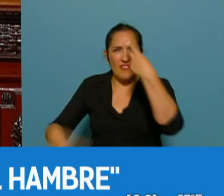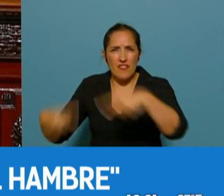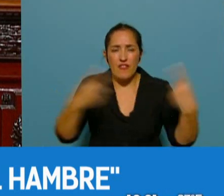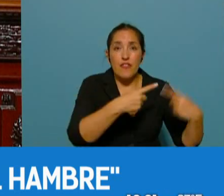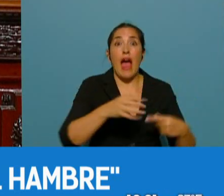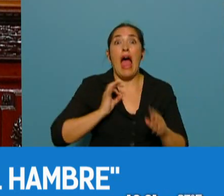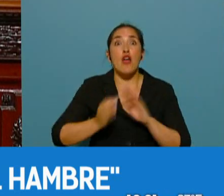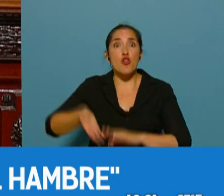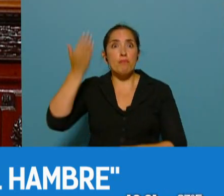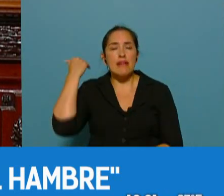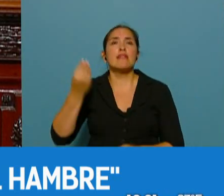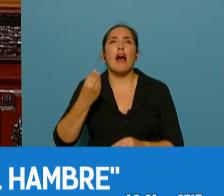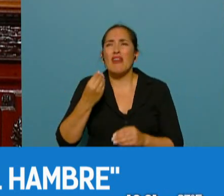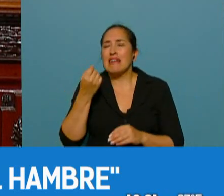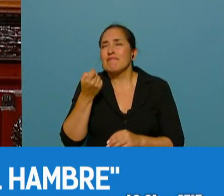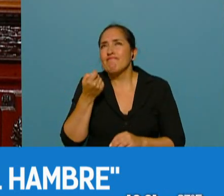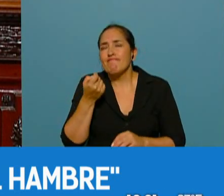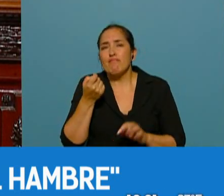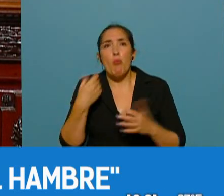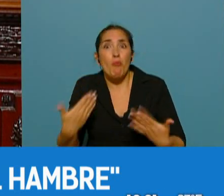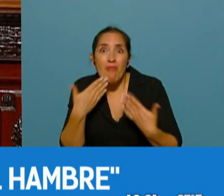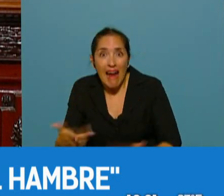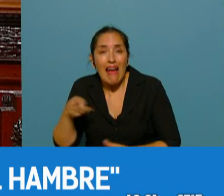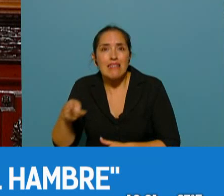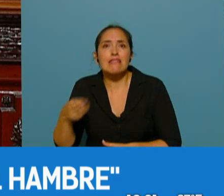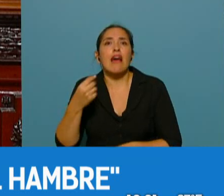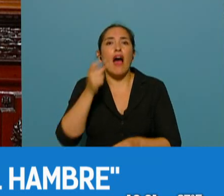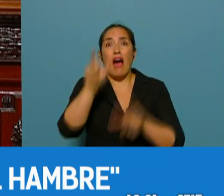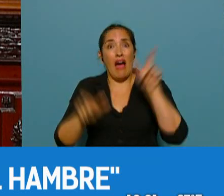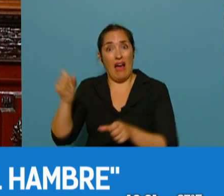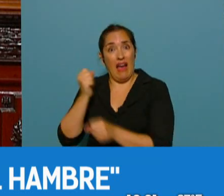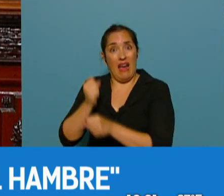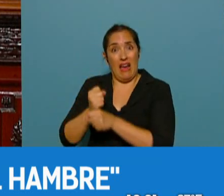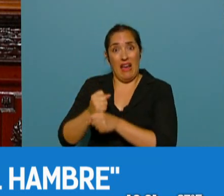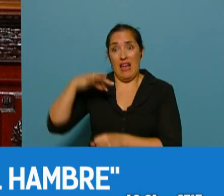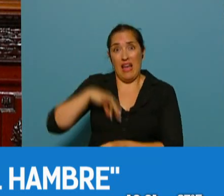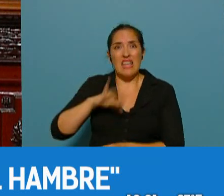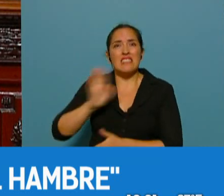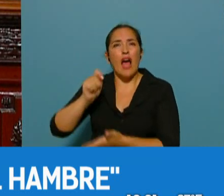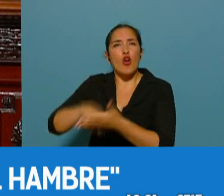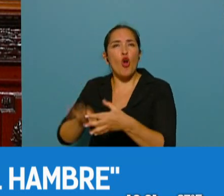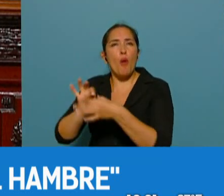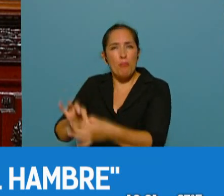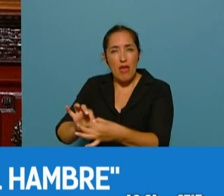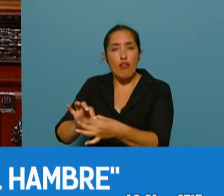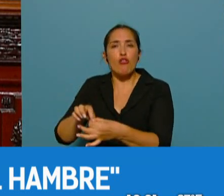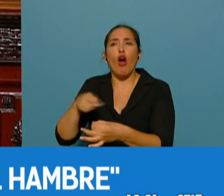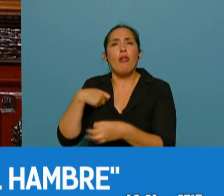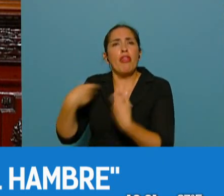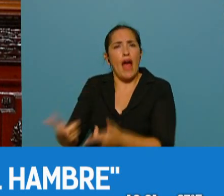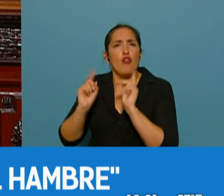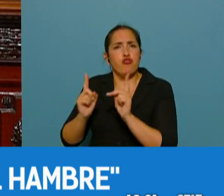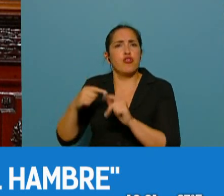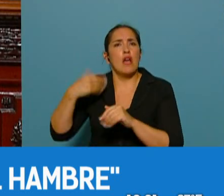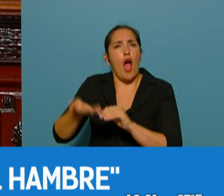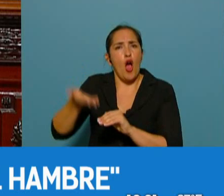año pasado que casi la totalidad del empleo asalariado encuadrado en convenios tuviera los aumentos